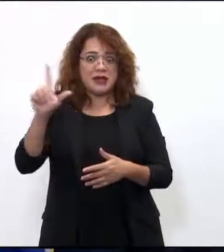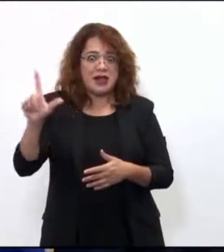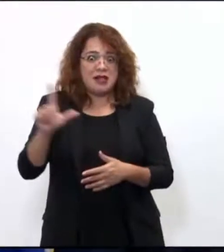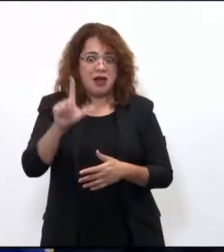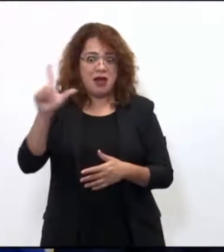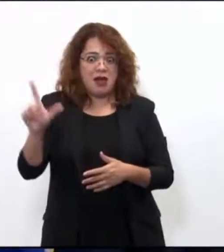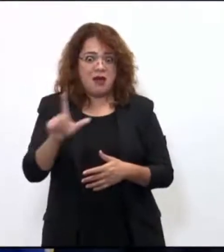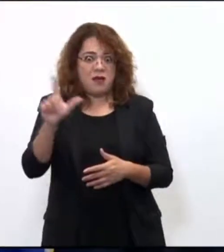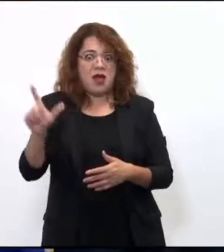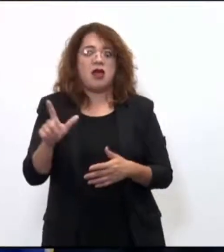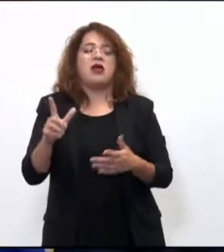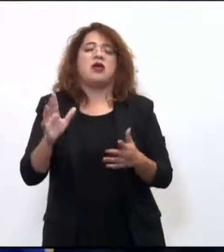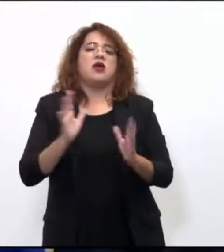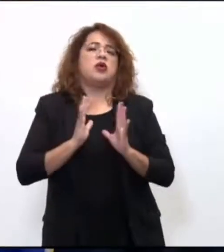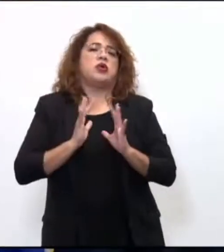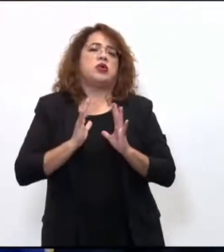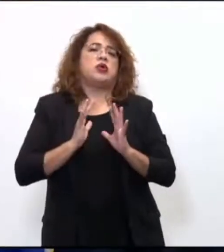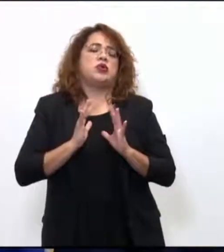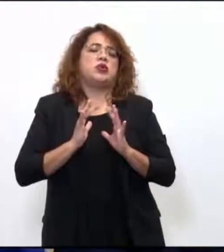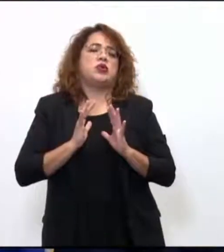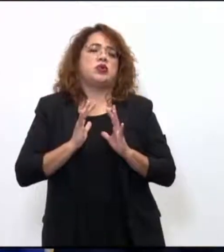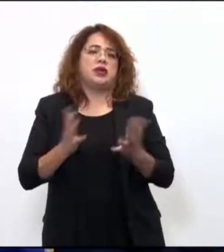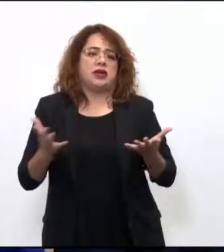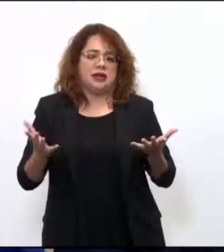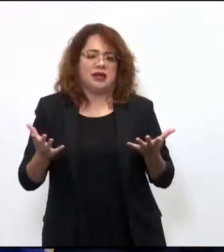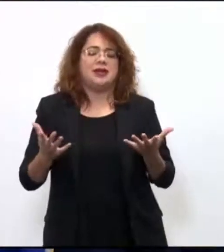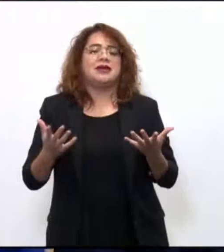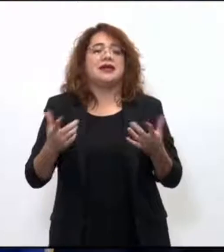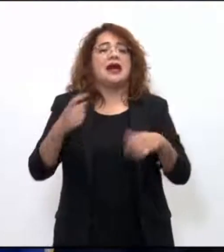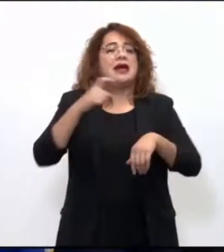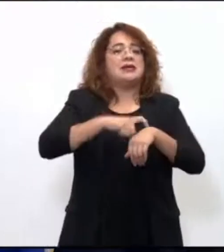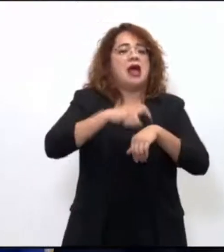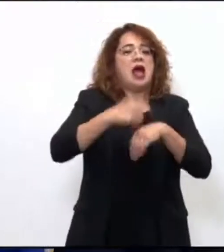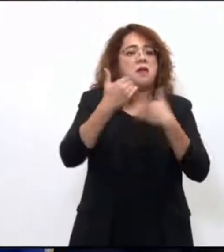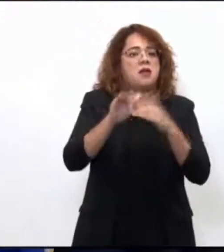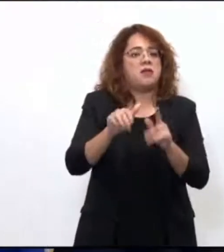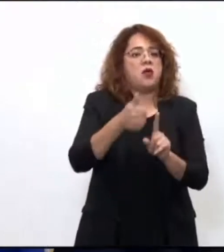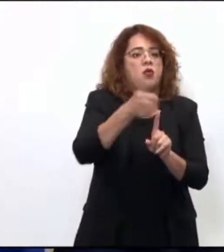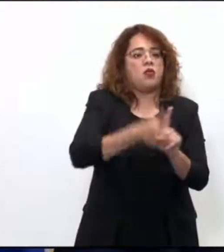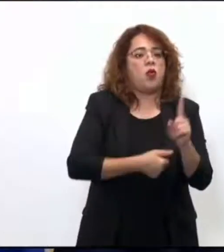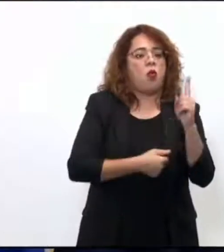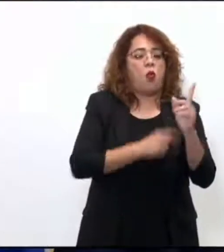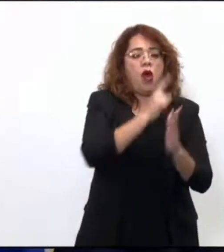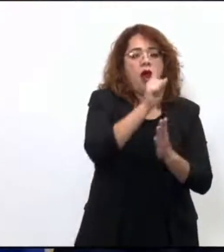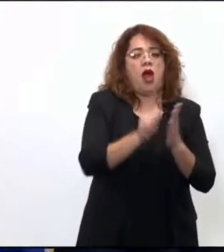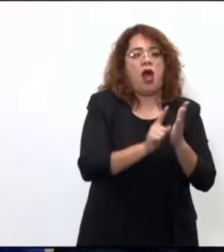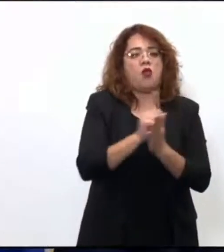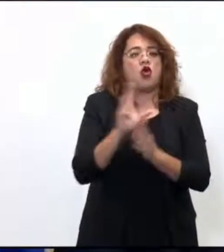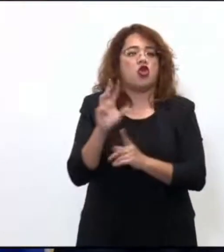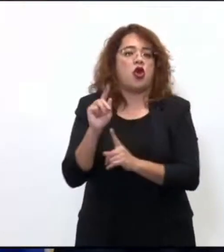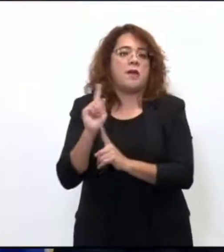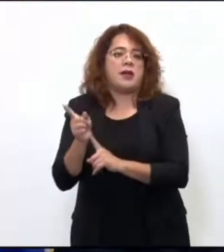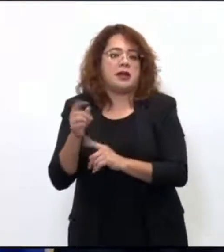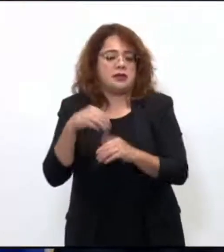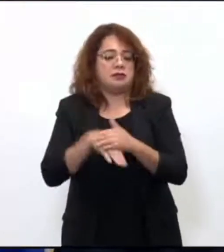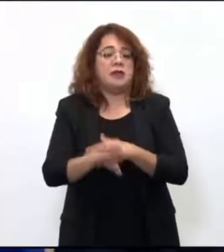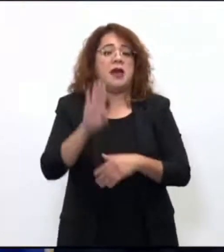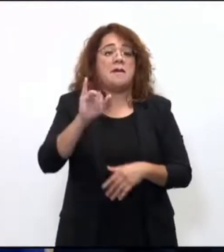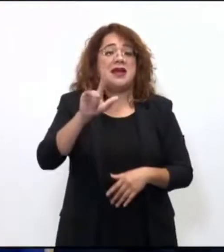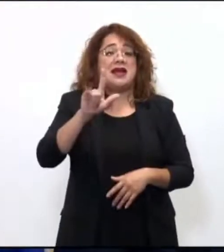capacidad limitada a partir del 18 de mayo. Las bibliotecas Billie Jean King Main